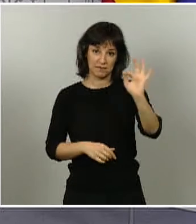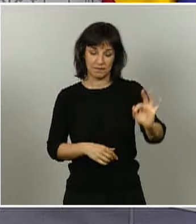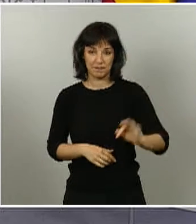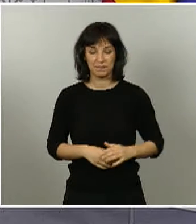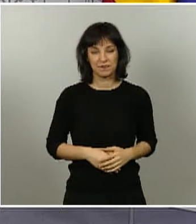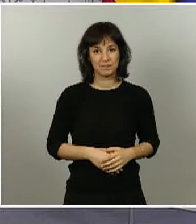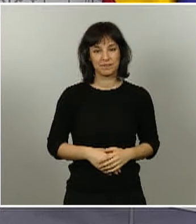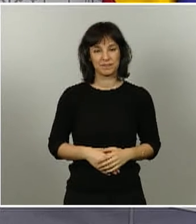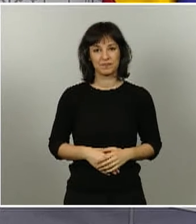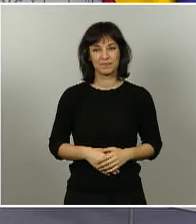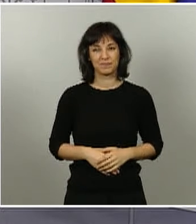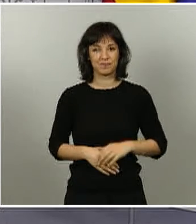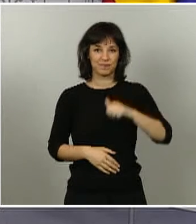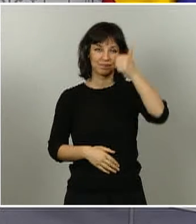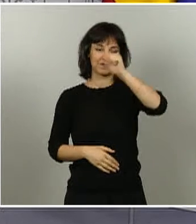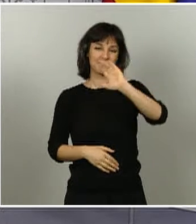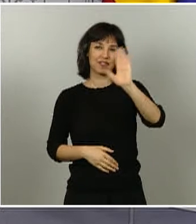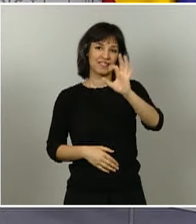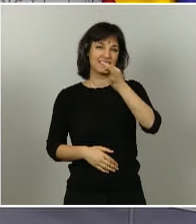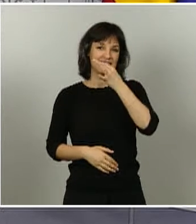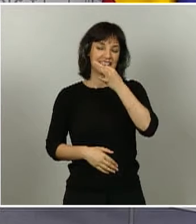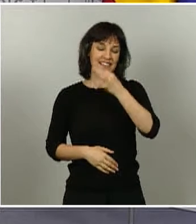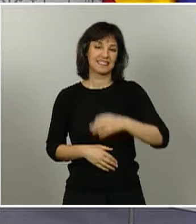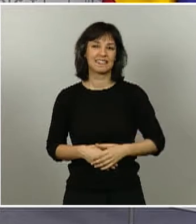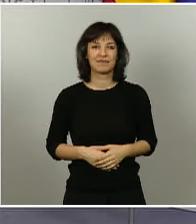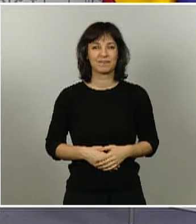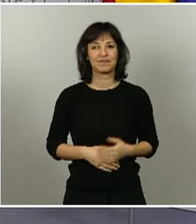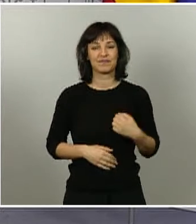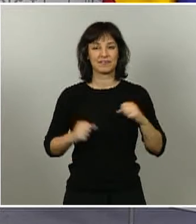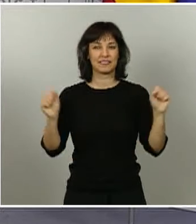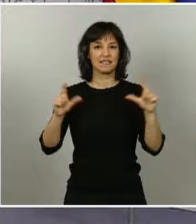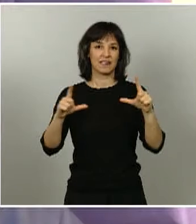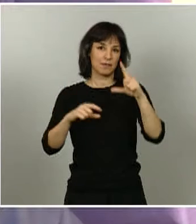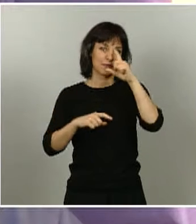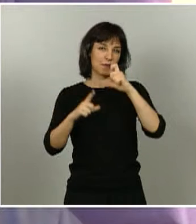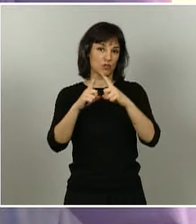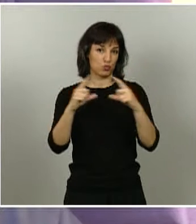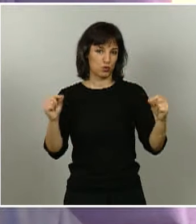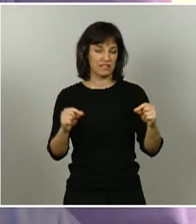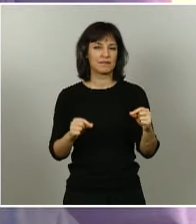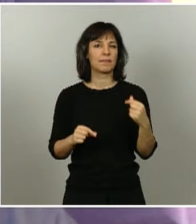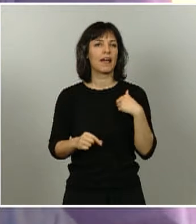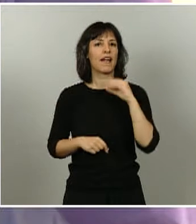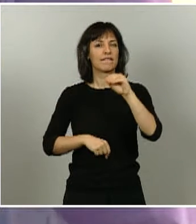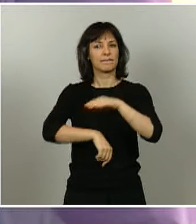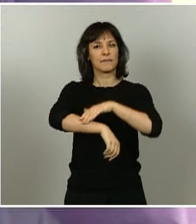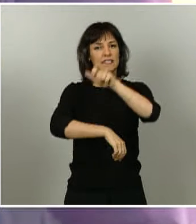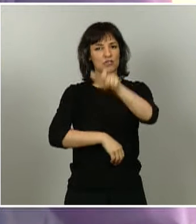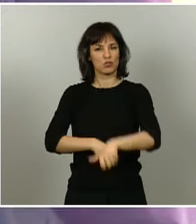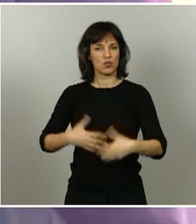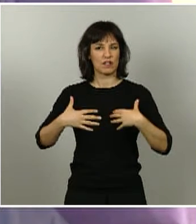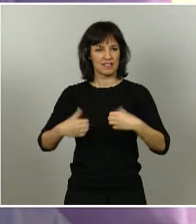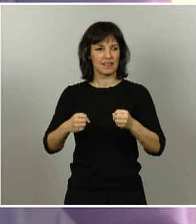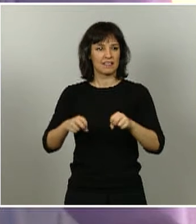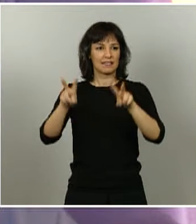Hola, ¿qué tal? Buenas tardes. Soy Carlos Sobrín, de la Televisión del Principado de Asturias. Quería preguntarle al ministro Illa sobre las playas.